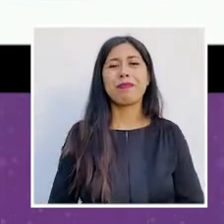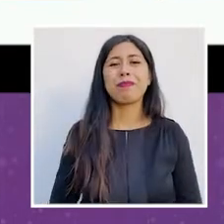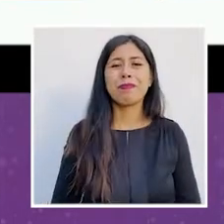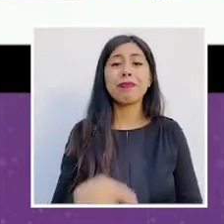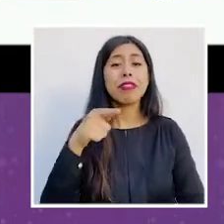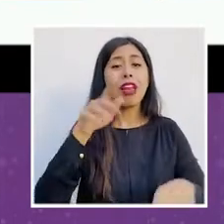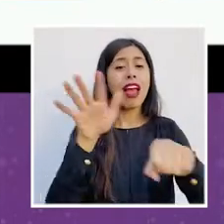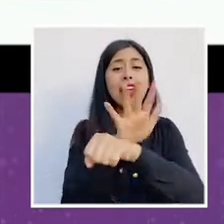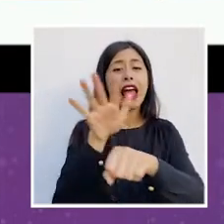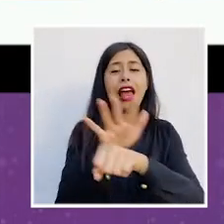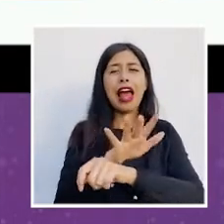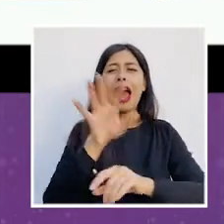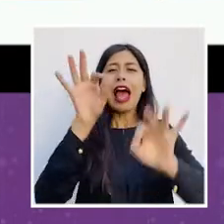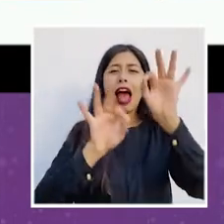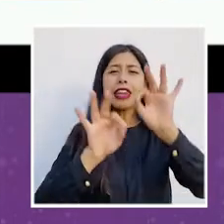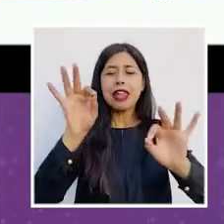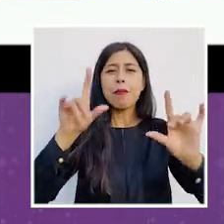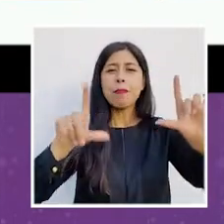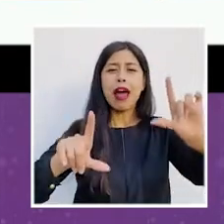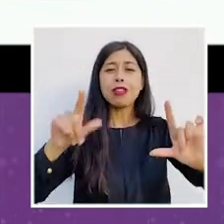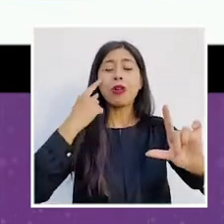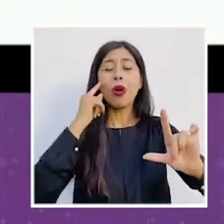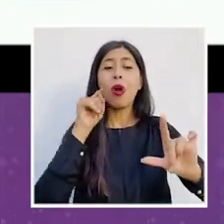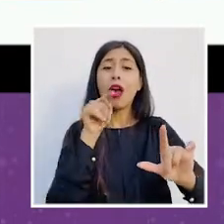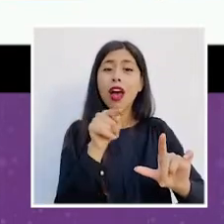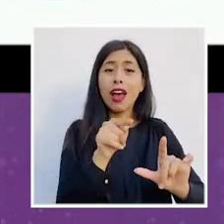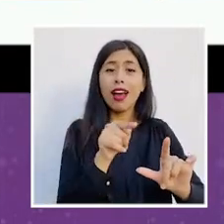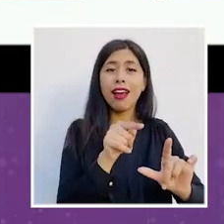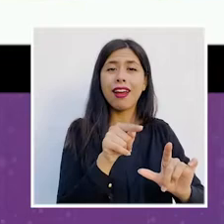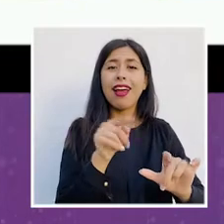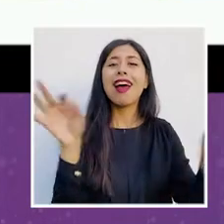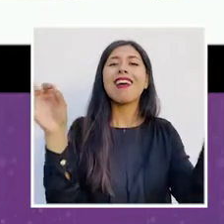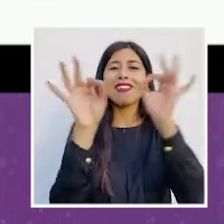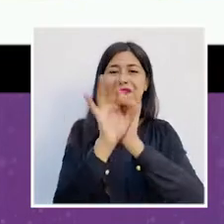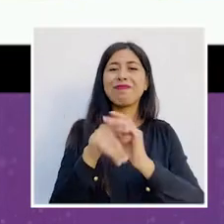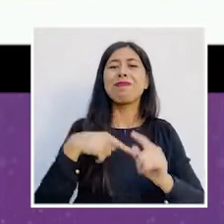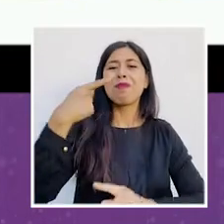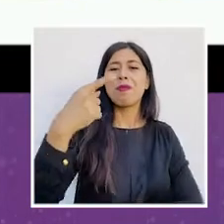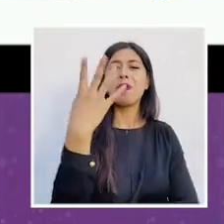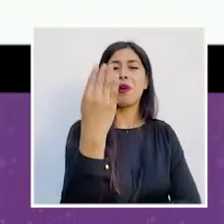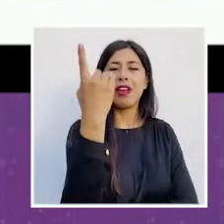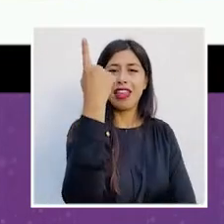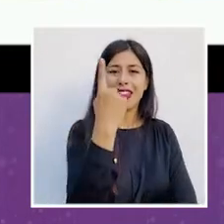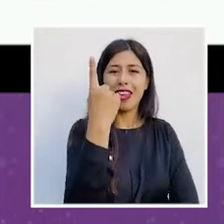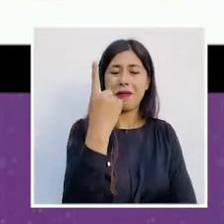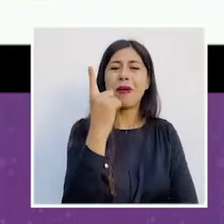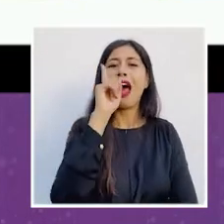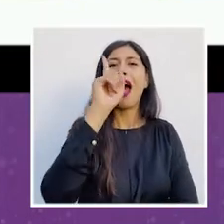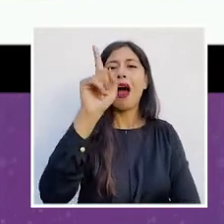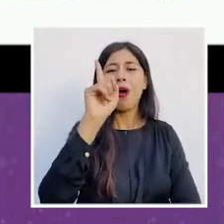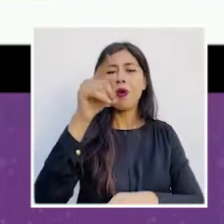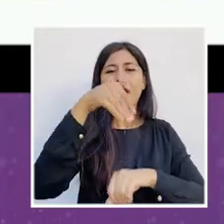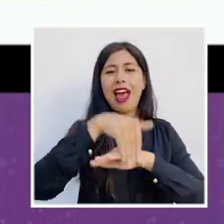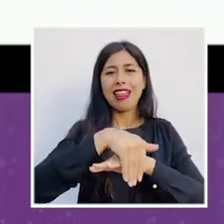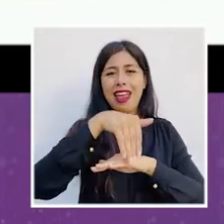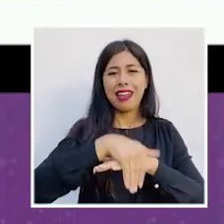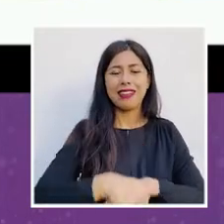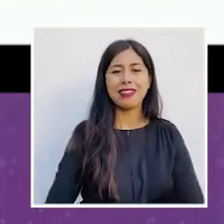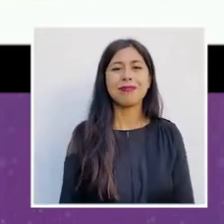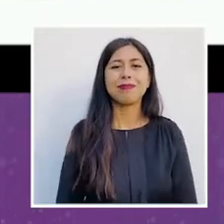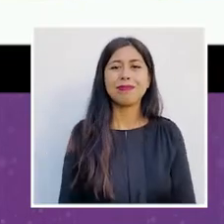Esto es una simulación, una animación del eclipse venidero del 14 de diciembre a la una de la tarde.